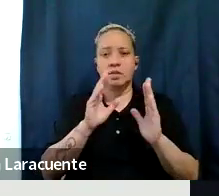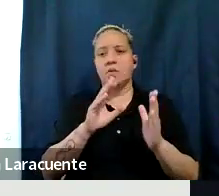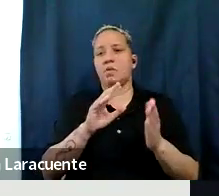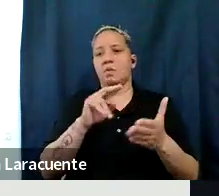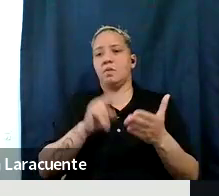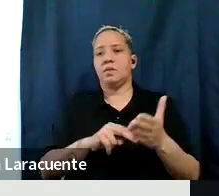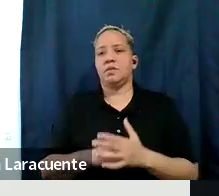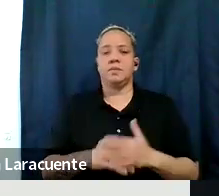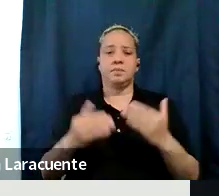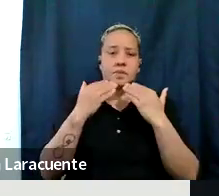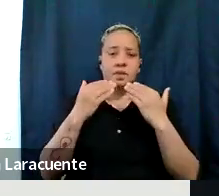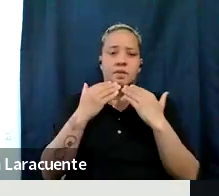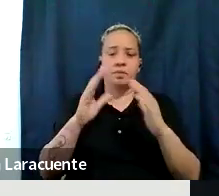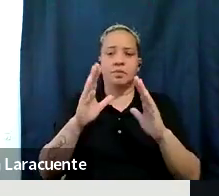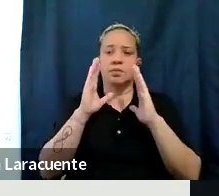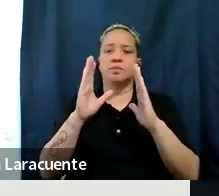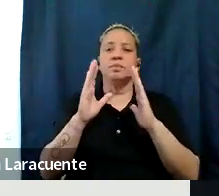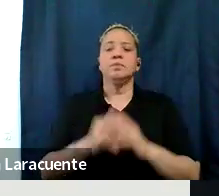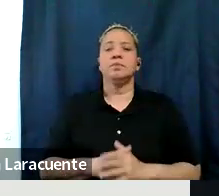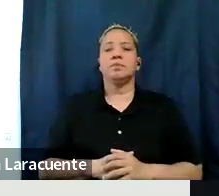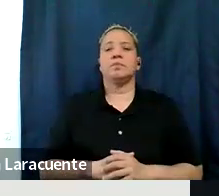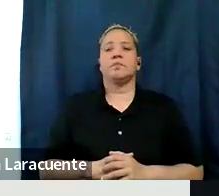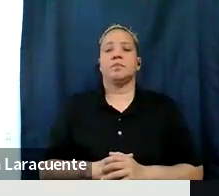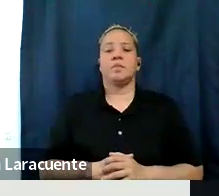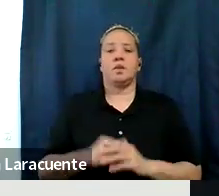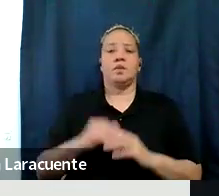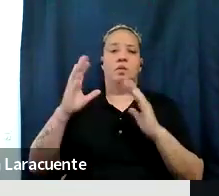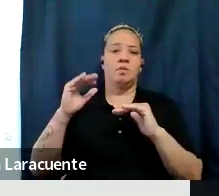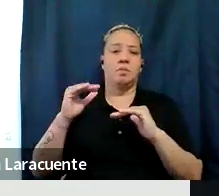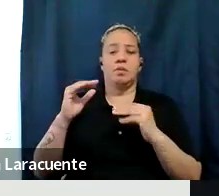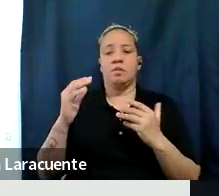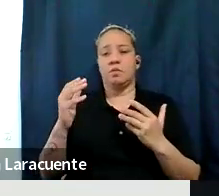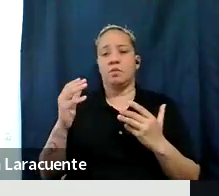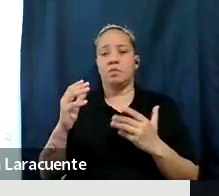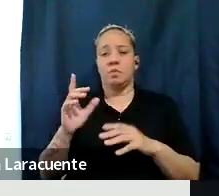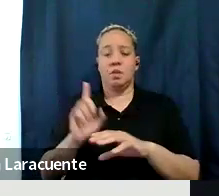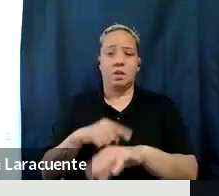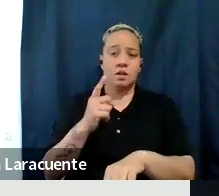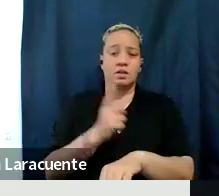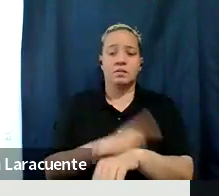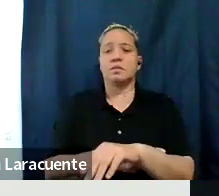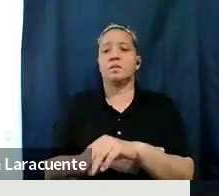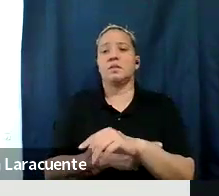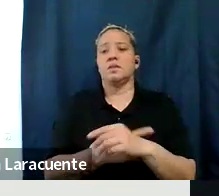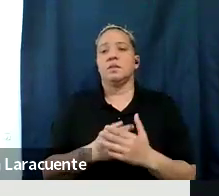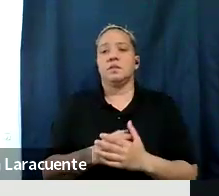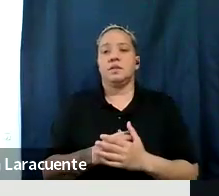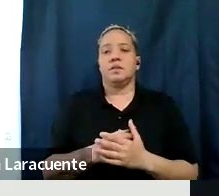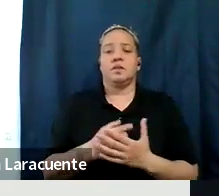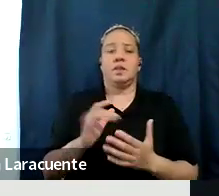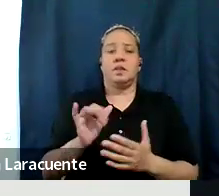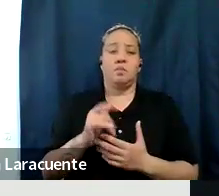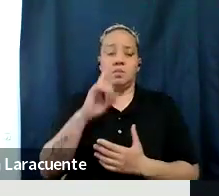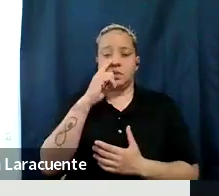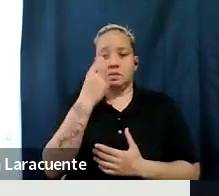fin, muchas gracias por su atención. Espero que no les haya resultado muy larga y sobre todo que no les haya resultado